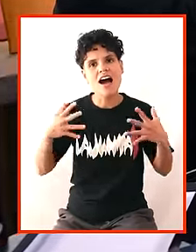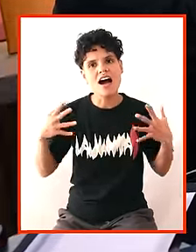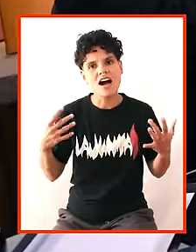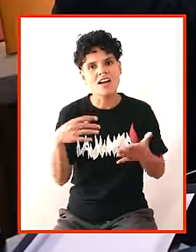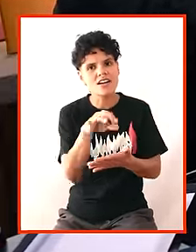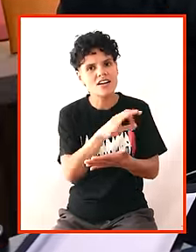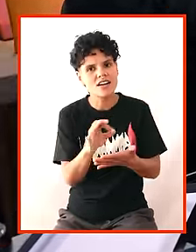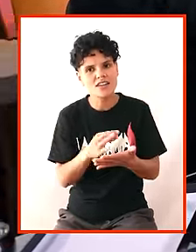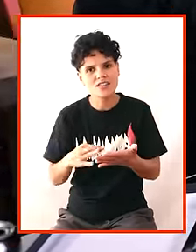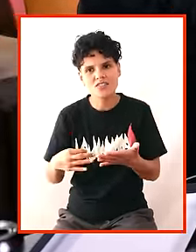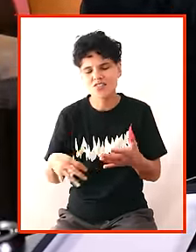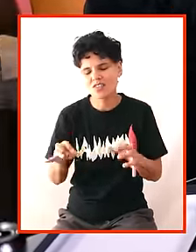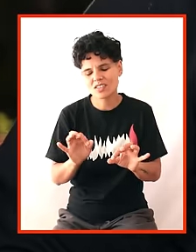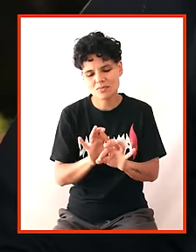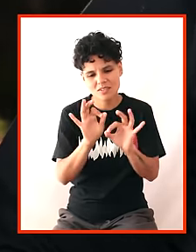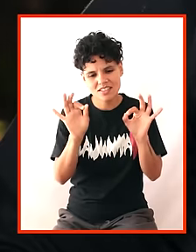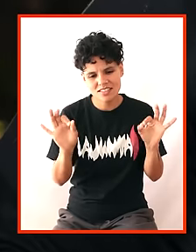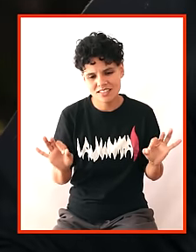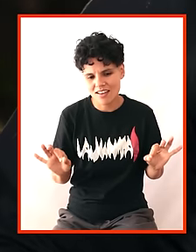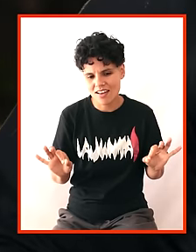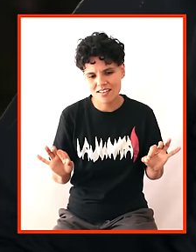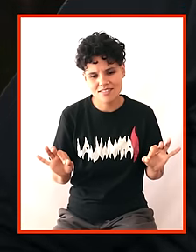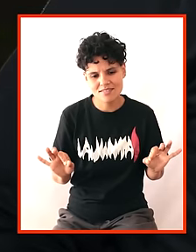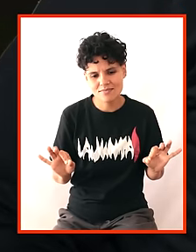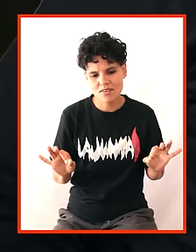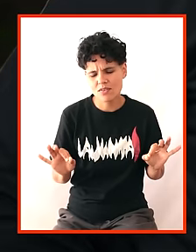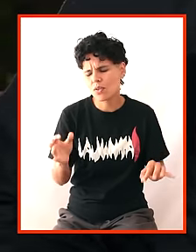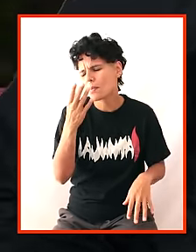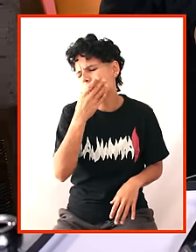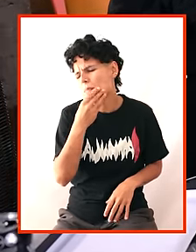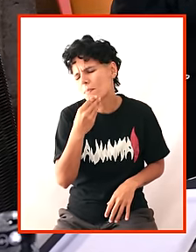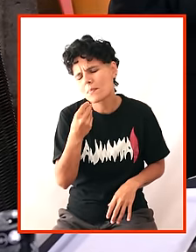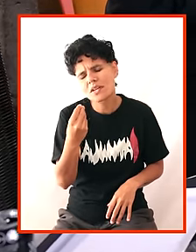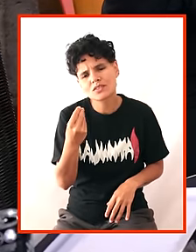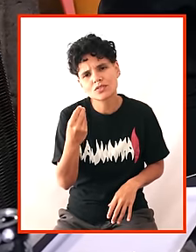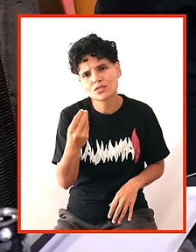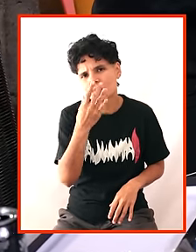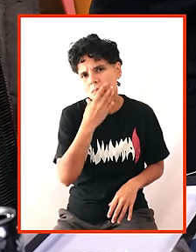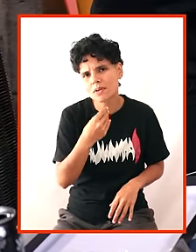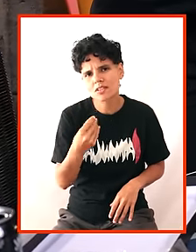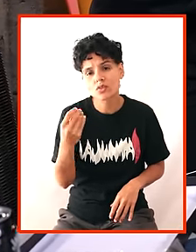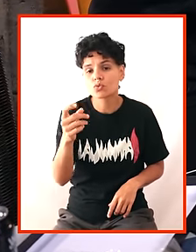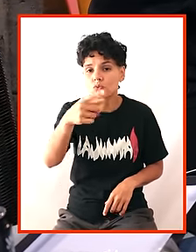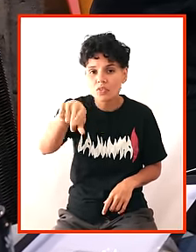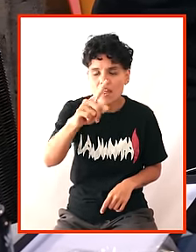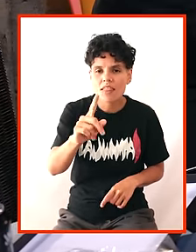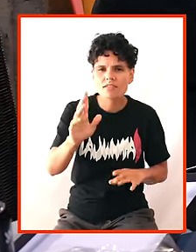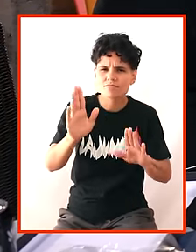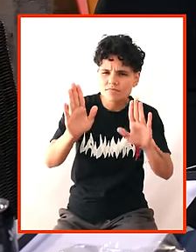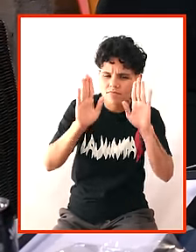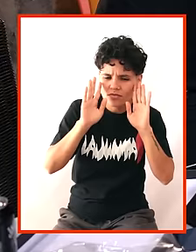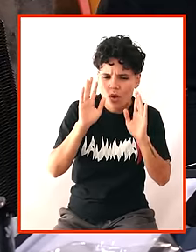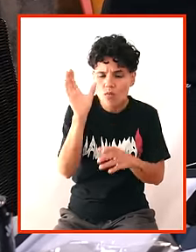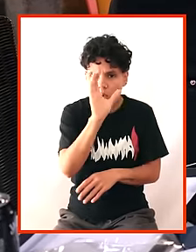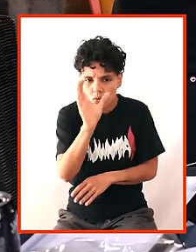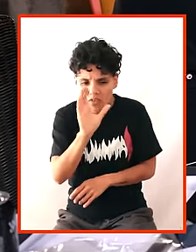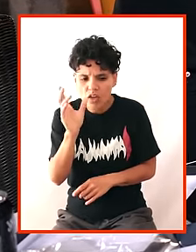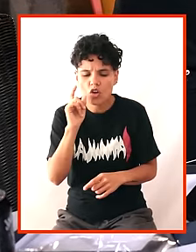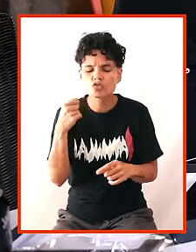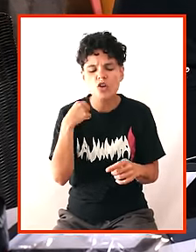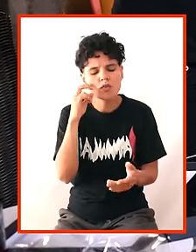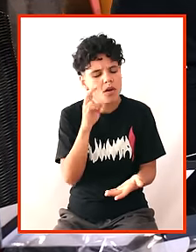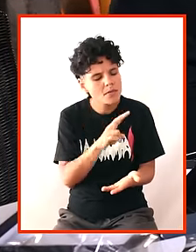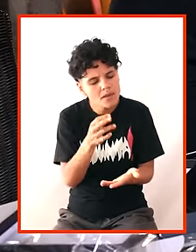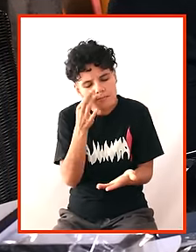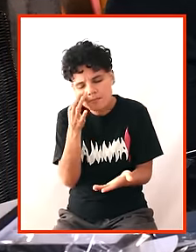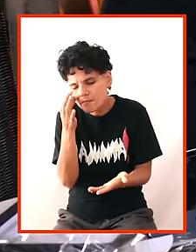Aquí harto bosquejo exclusivo. Sí. Mira, y además están las tapas, qué lindo. Precioso, ya. Sí. Así es que búsquenlo. Disfrútenlo.